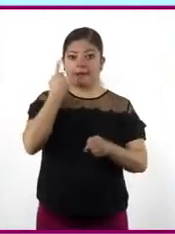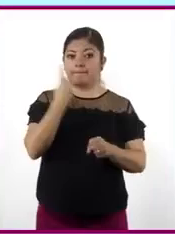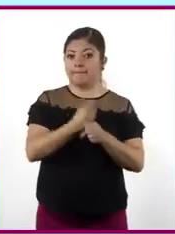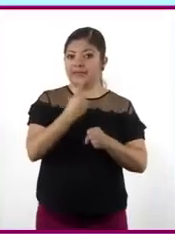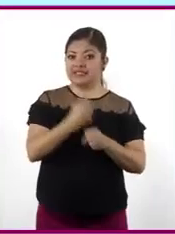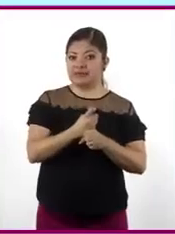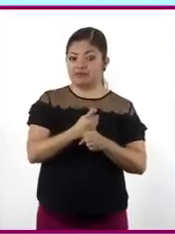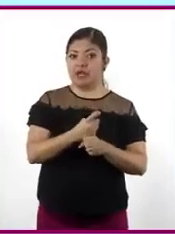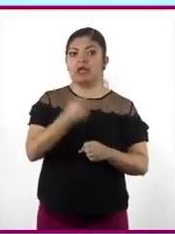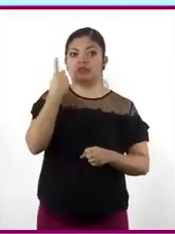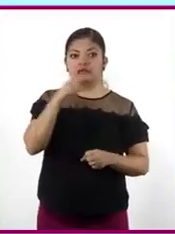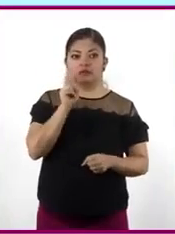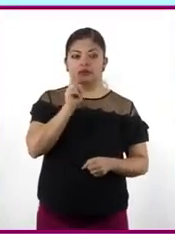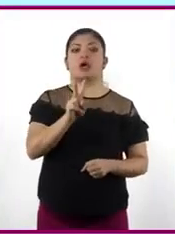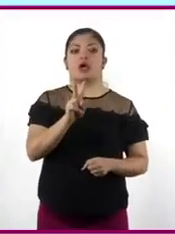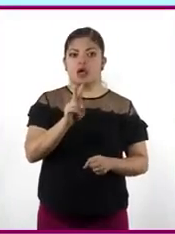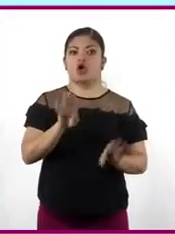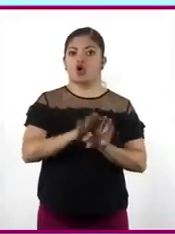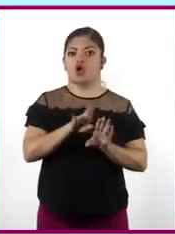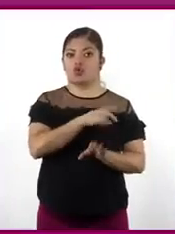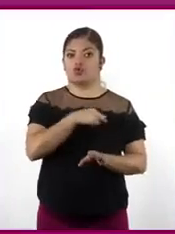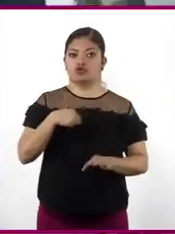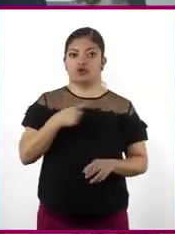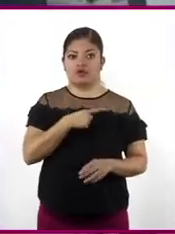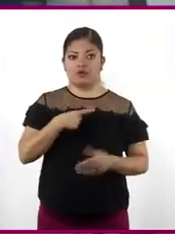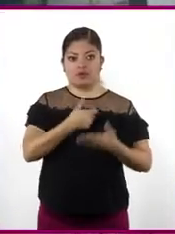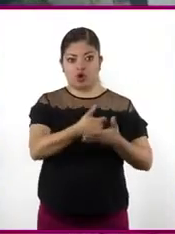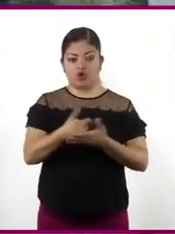orientan acerca de cómo cooperar.